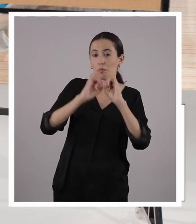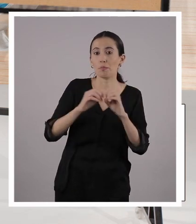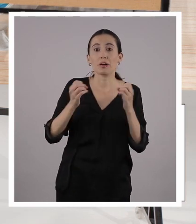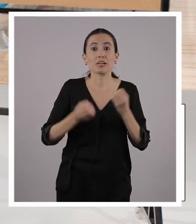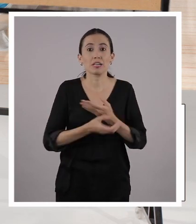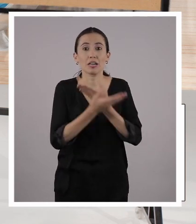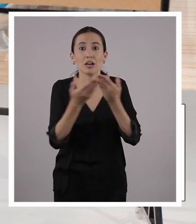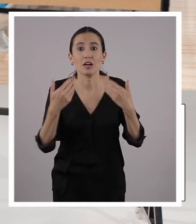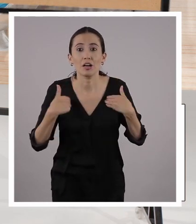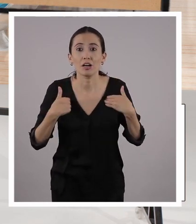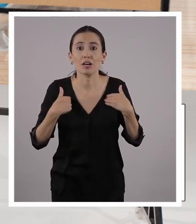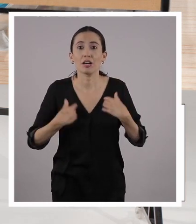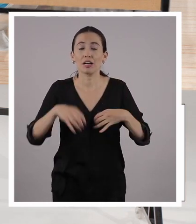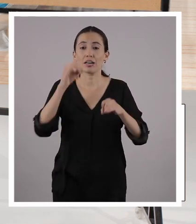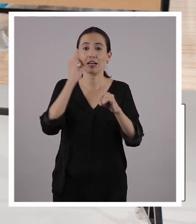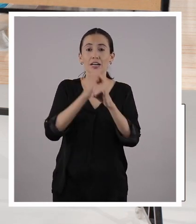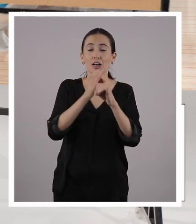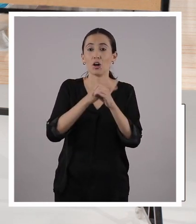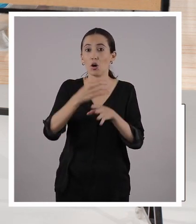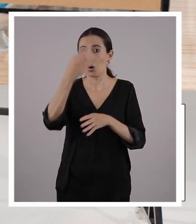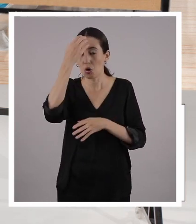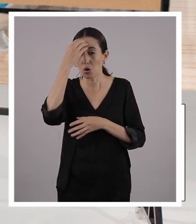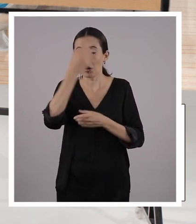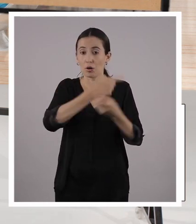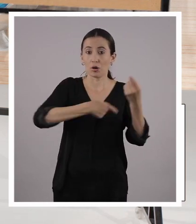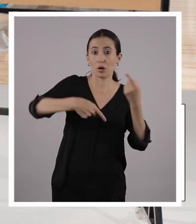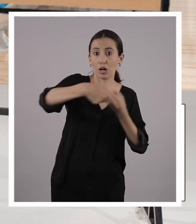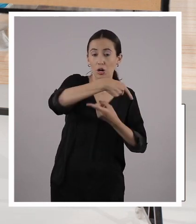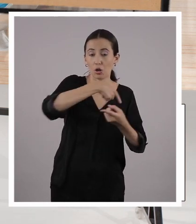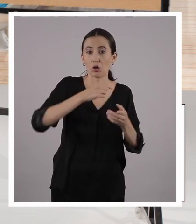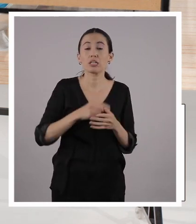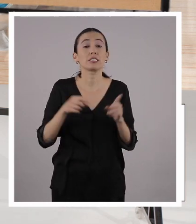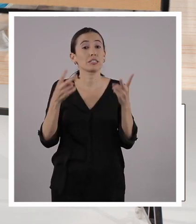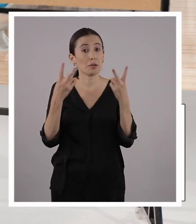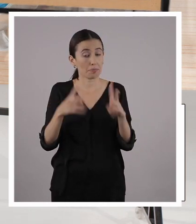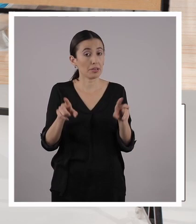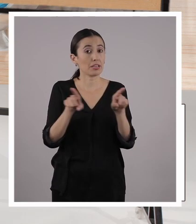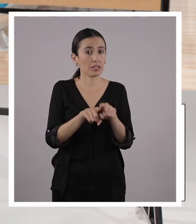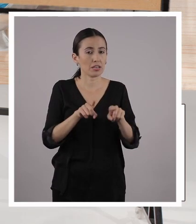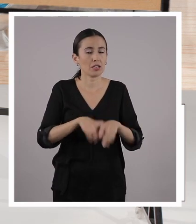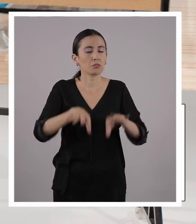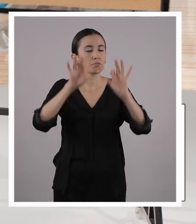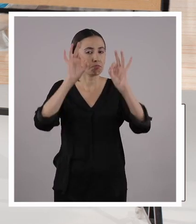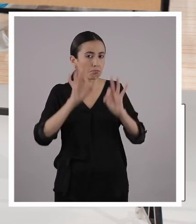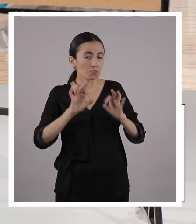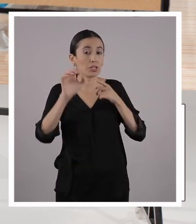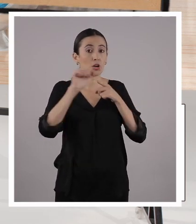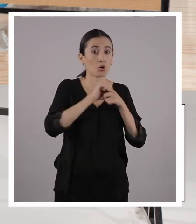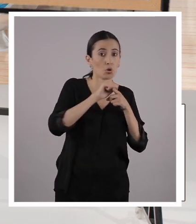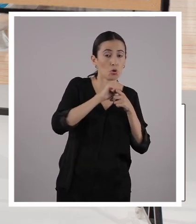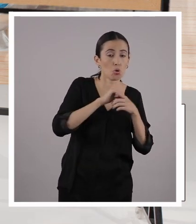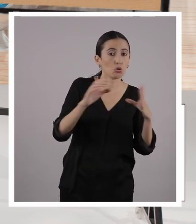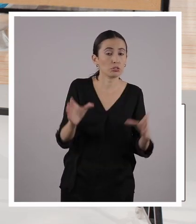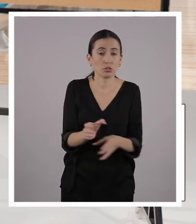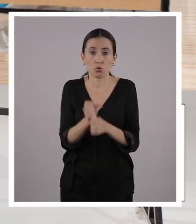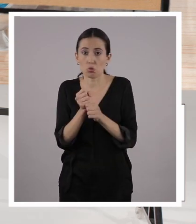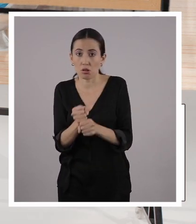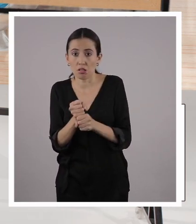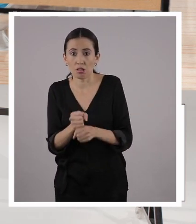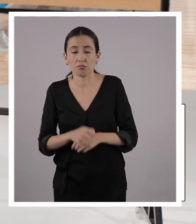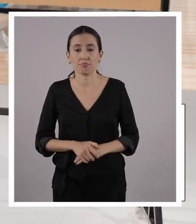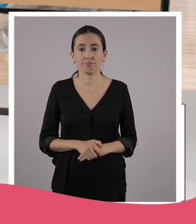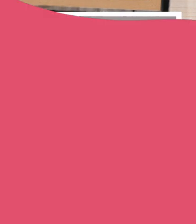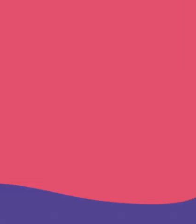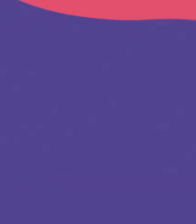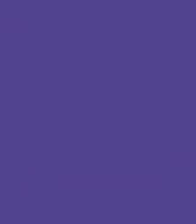entretenidas. De igual manera, las instituciones educativas que regresen a la modalidad presencial deben estar muy bien preparadas y con todas las medidas